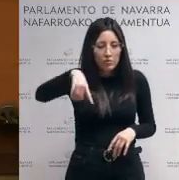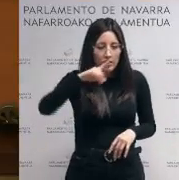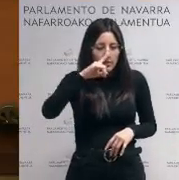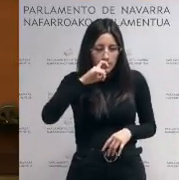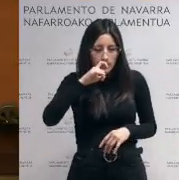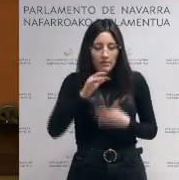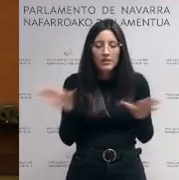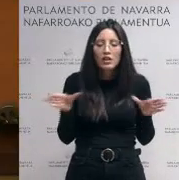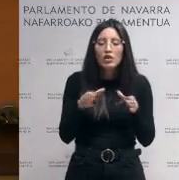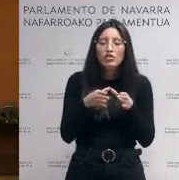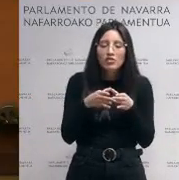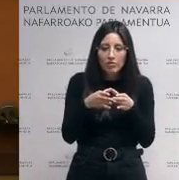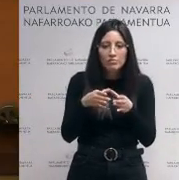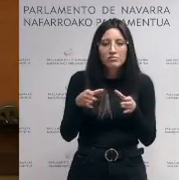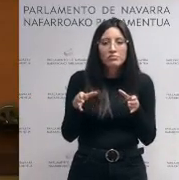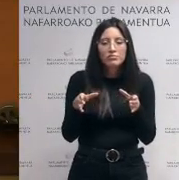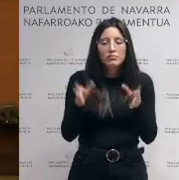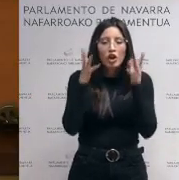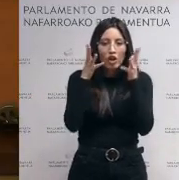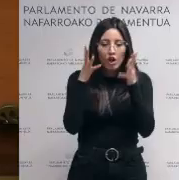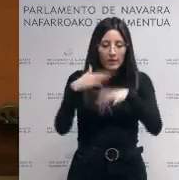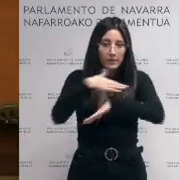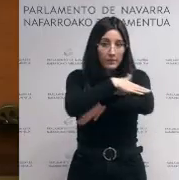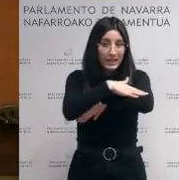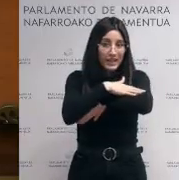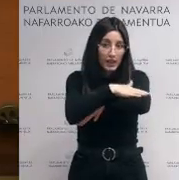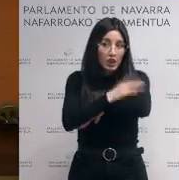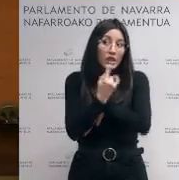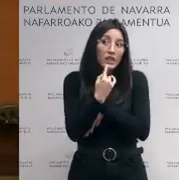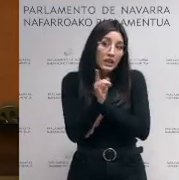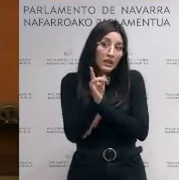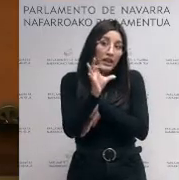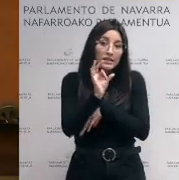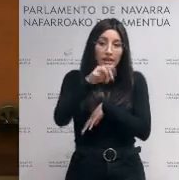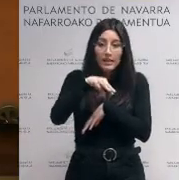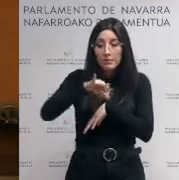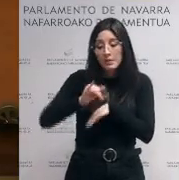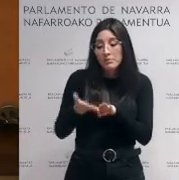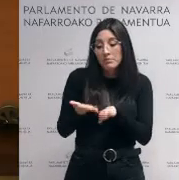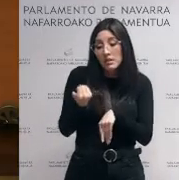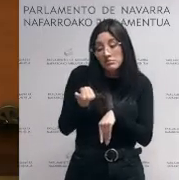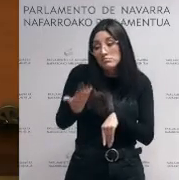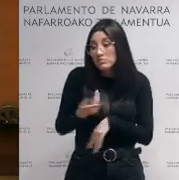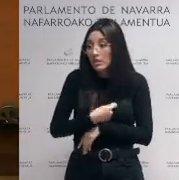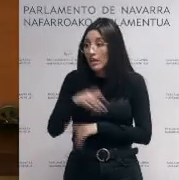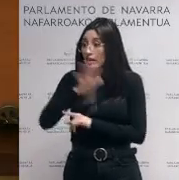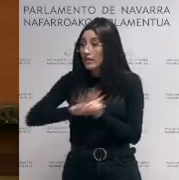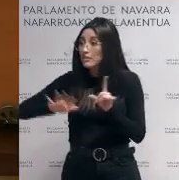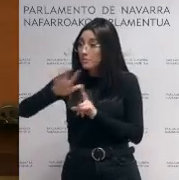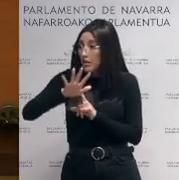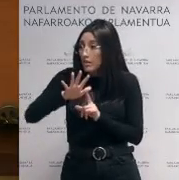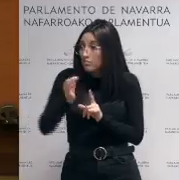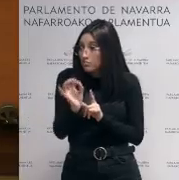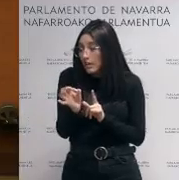Ministros, en este caso, una nueva subida del SMI, que a nivel del conjunto de España lo que significó es